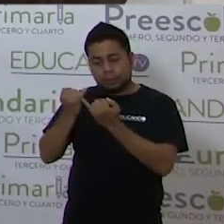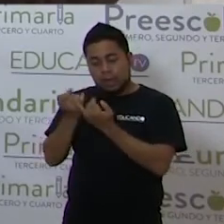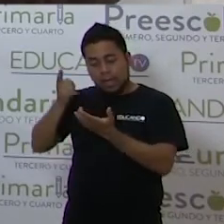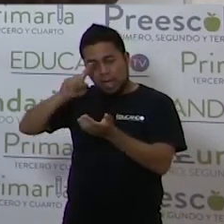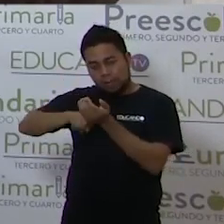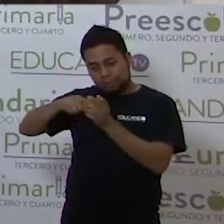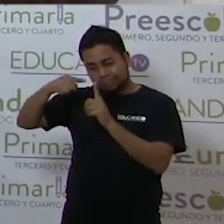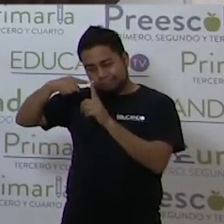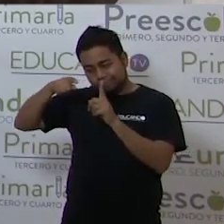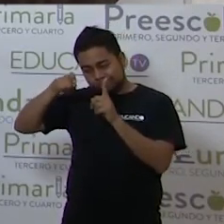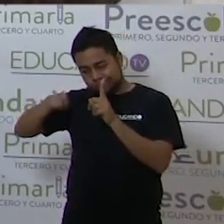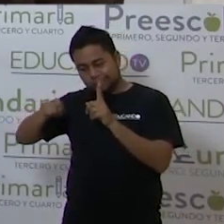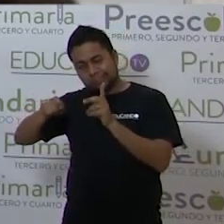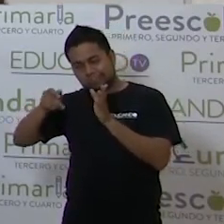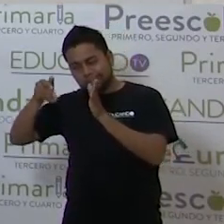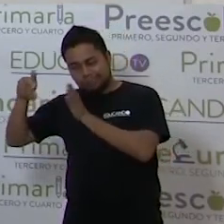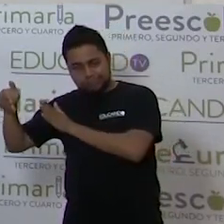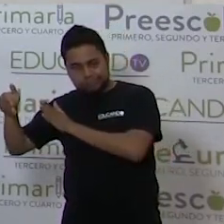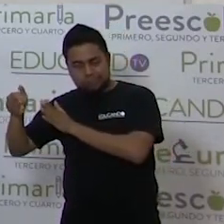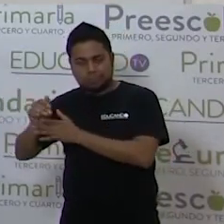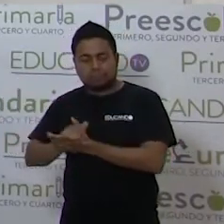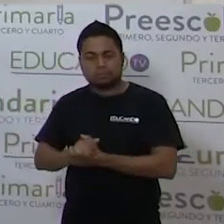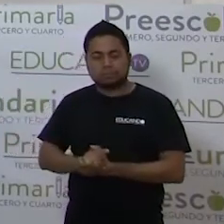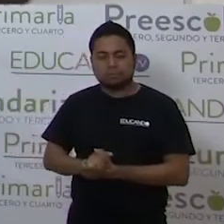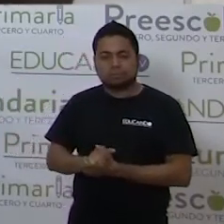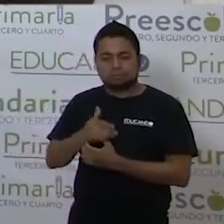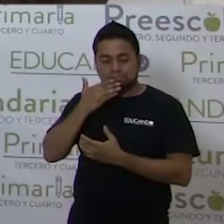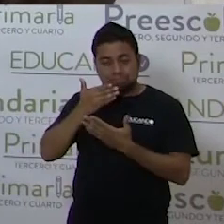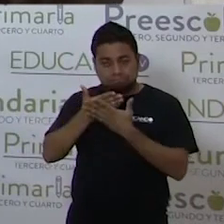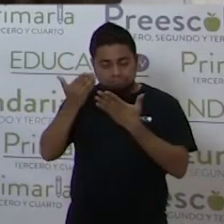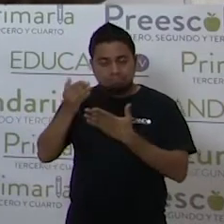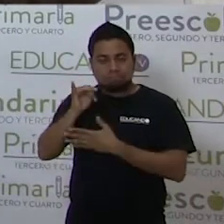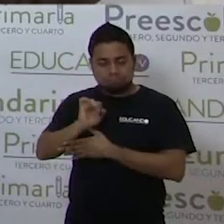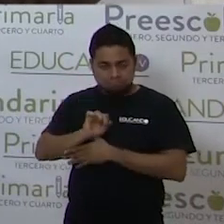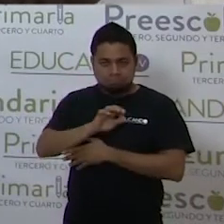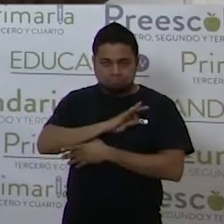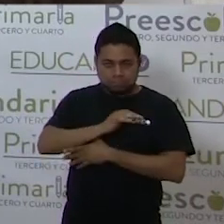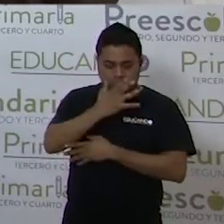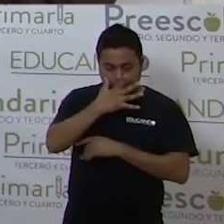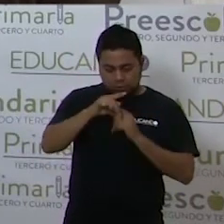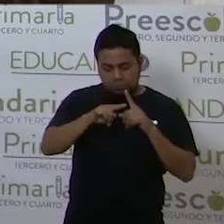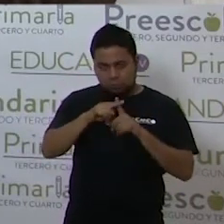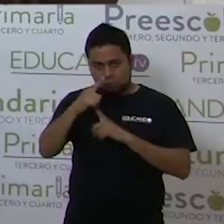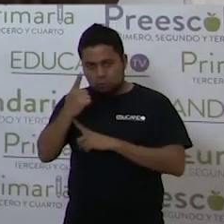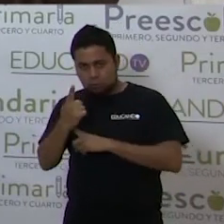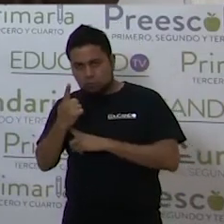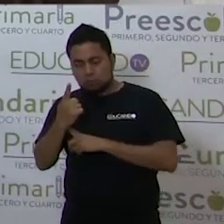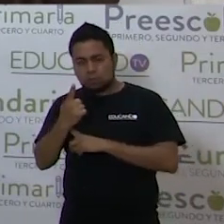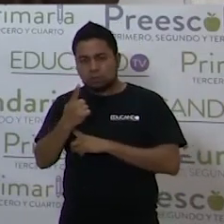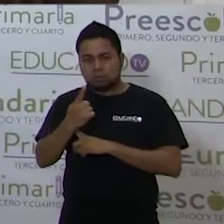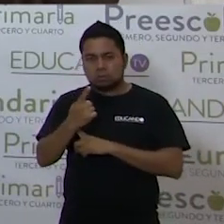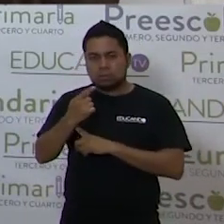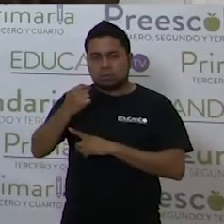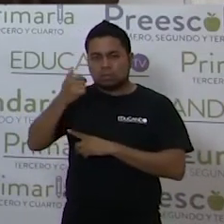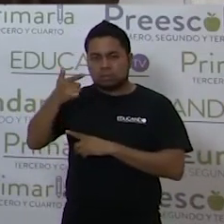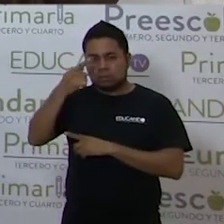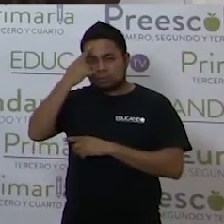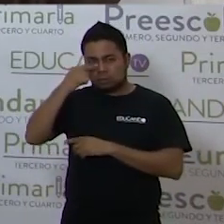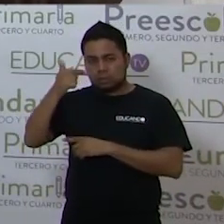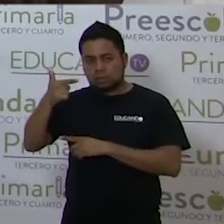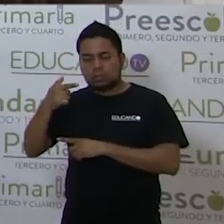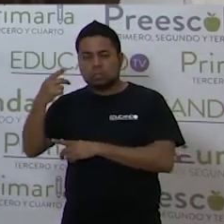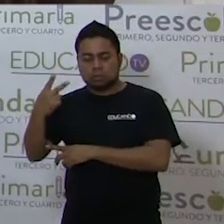por lo tanto nuestro punto queda aquí y ahora si 5 por 17 para 72